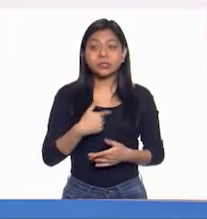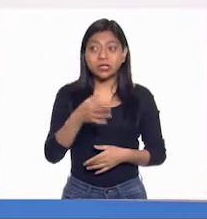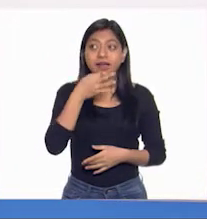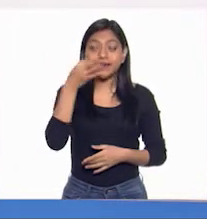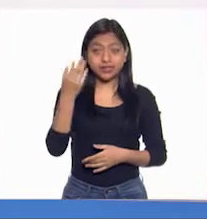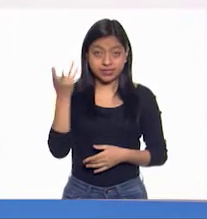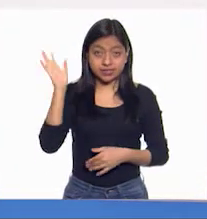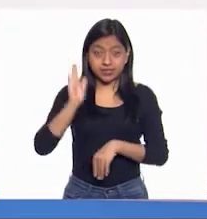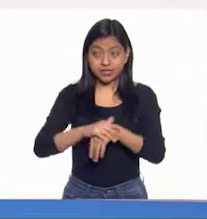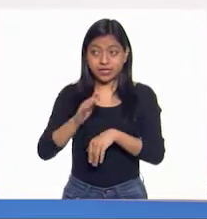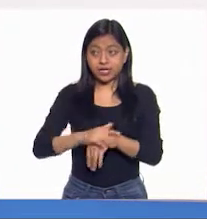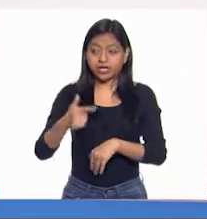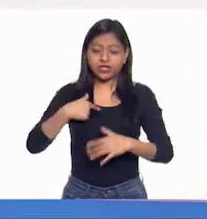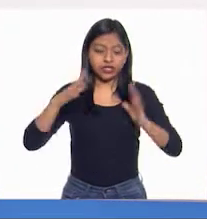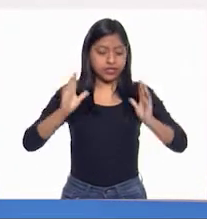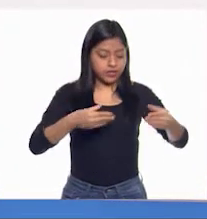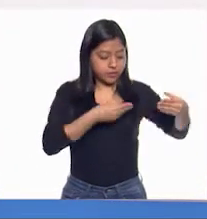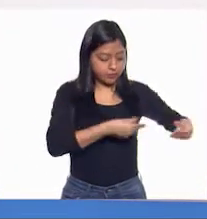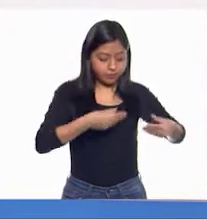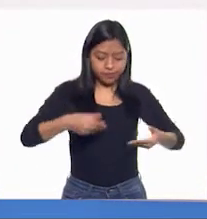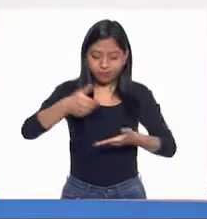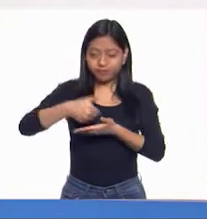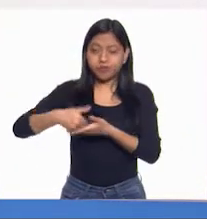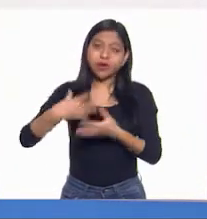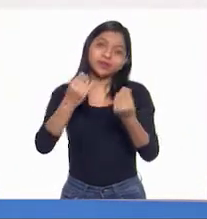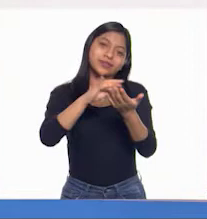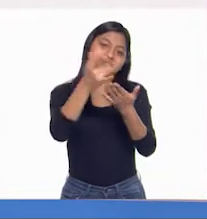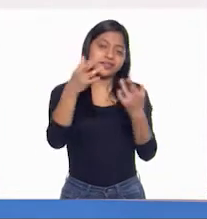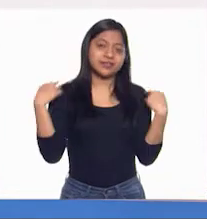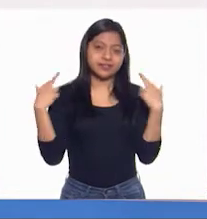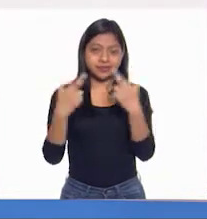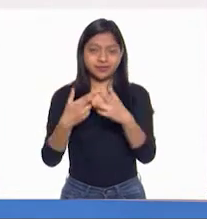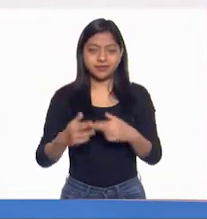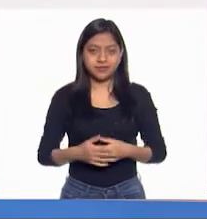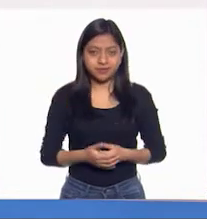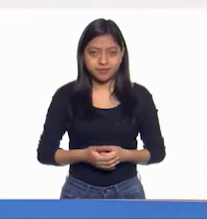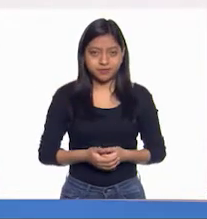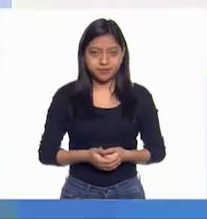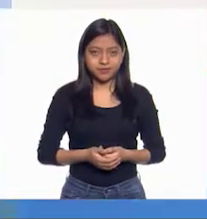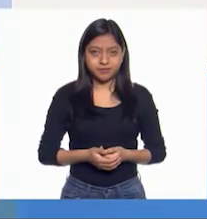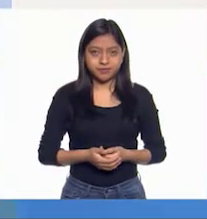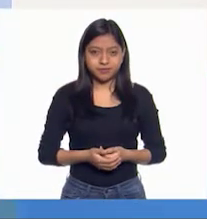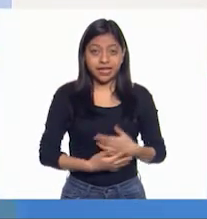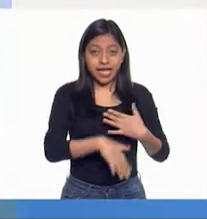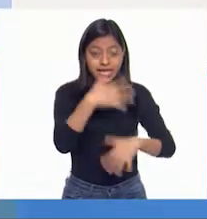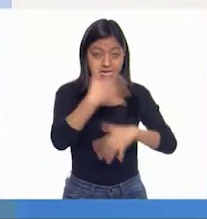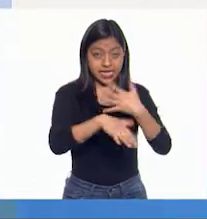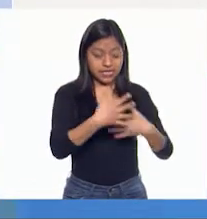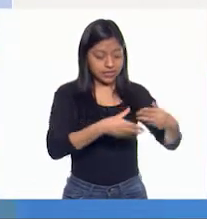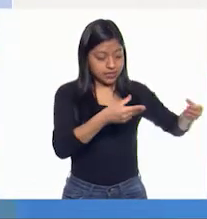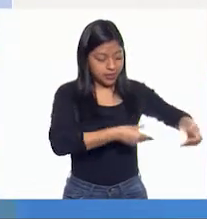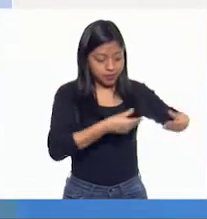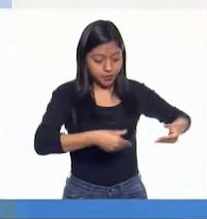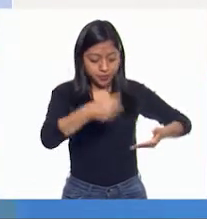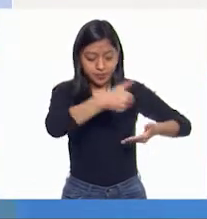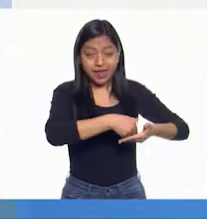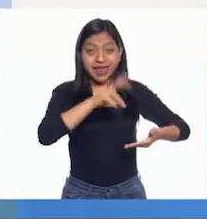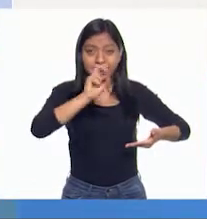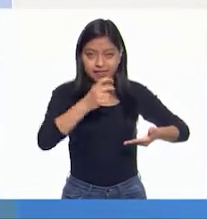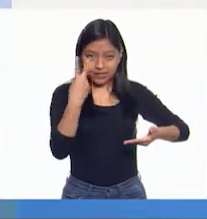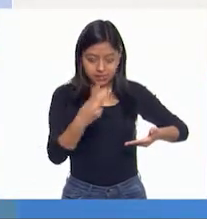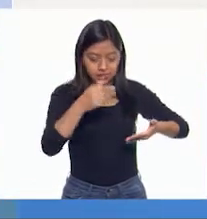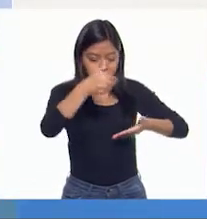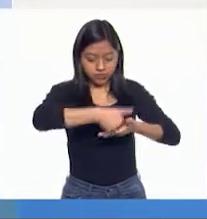avisarles entonces que ya tengo las cantidades. Ay, muchísimas gracias, maestro. 15 paquetes de 32 hojas y